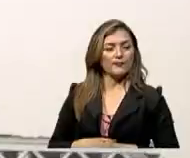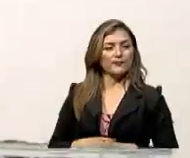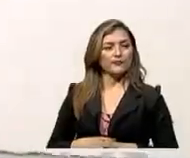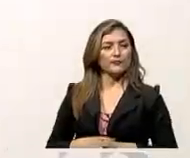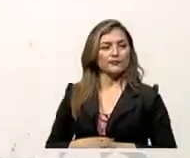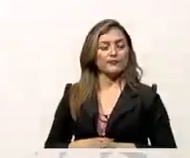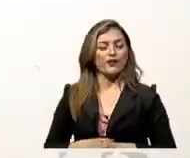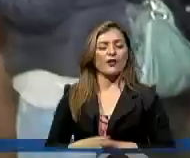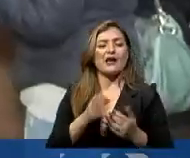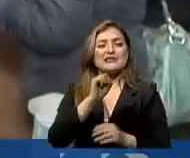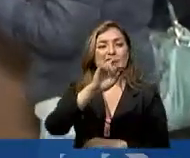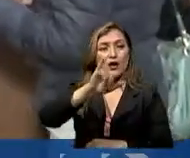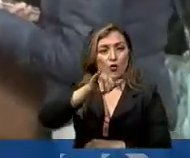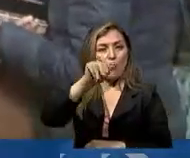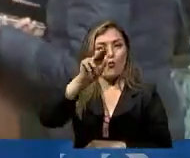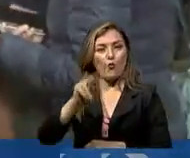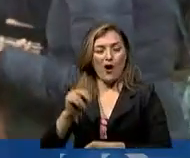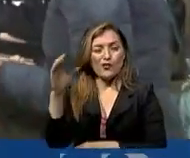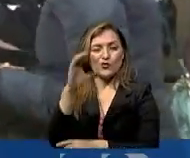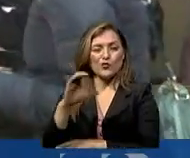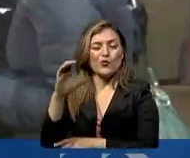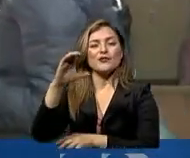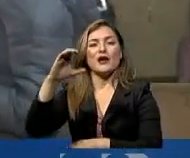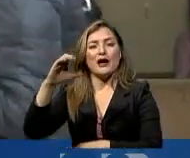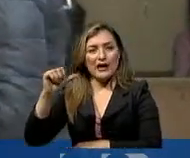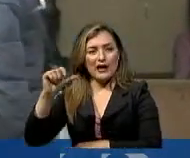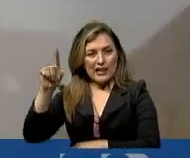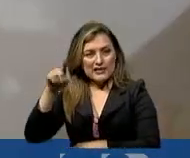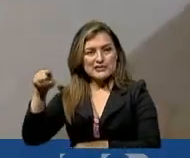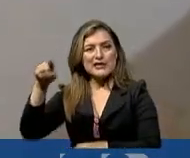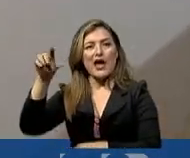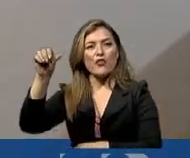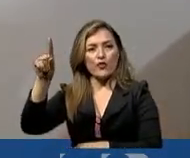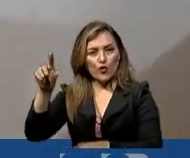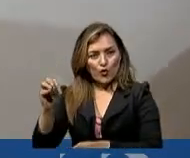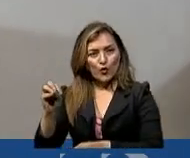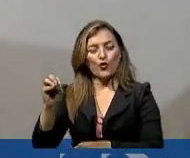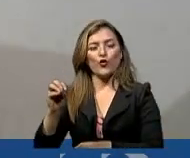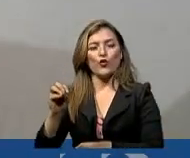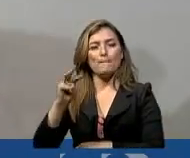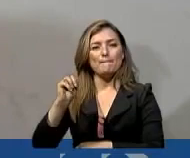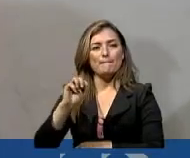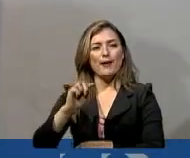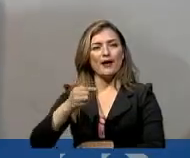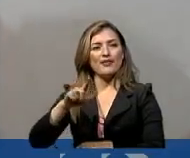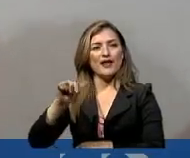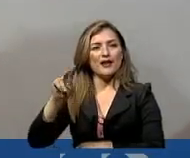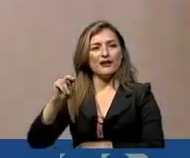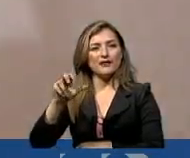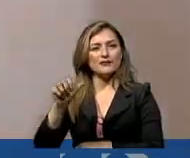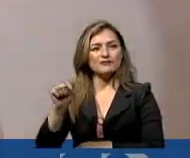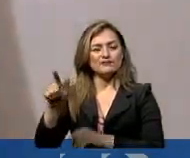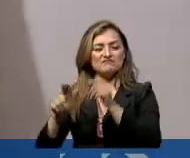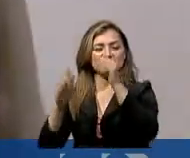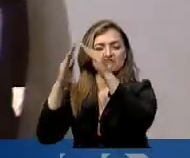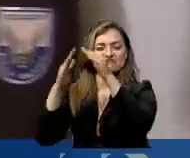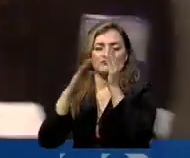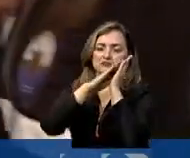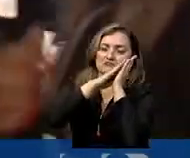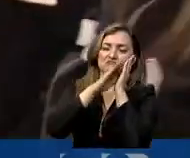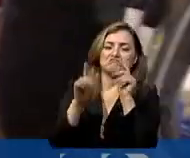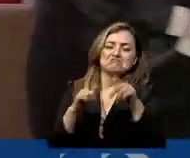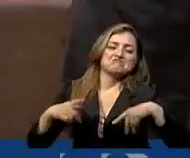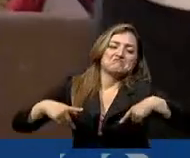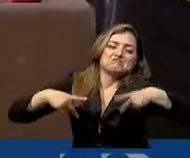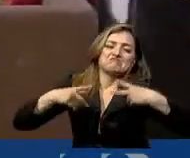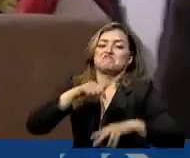En San Juan, Conocoto, El Calzado y La Magdalena están los inmuebles en donde vivían los delincuentes pertenecientes a una banda delincuencial